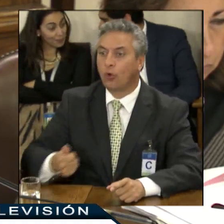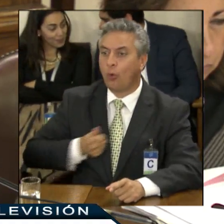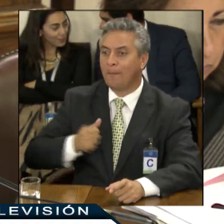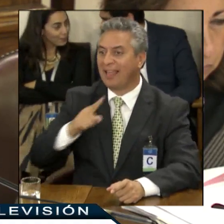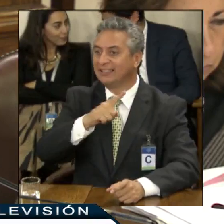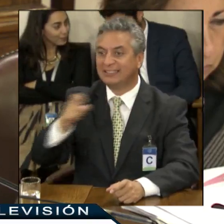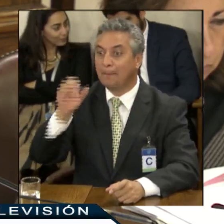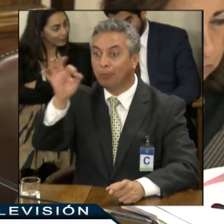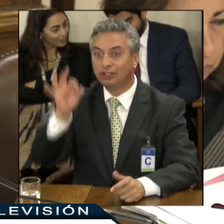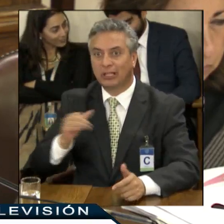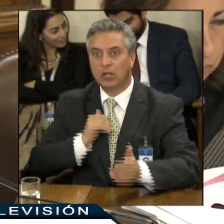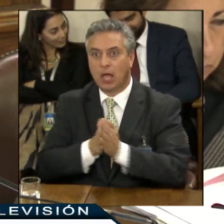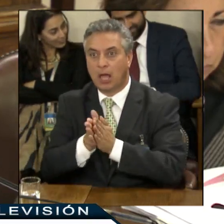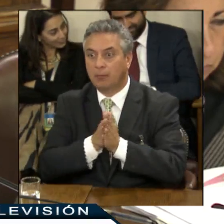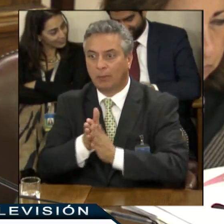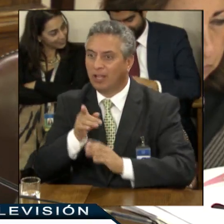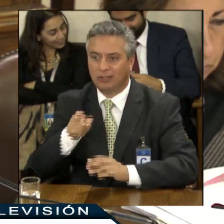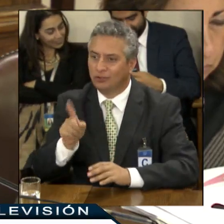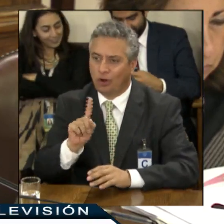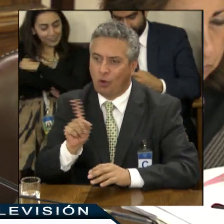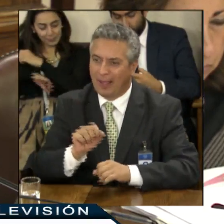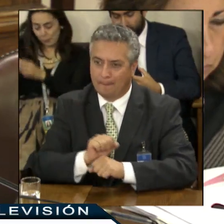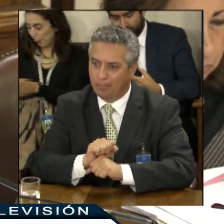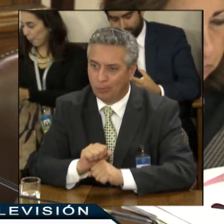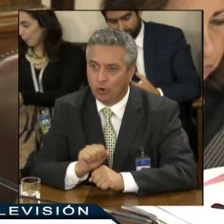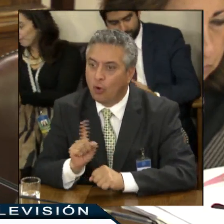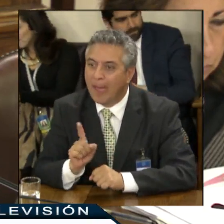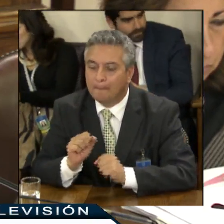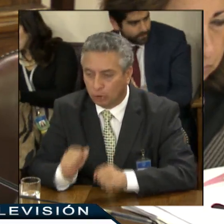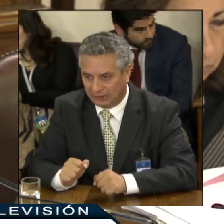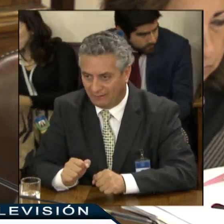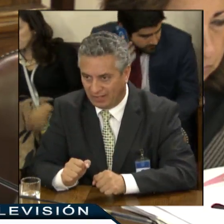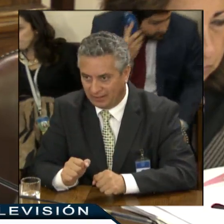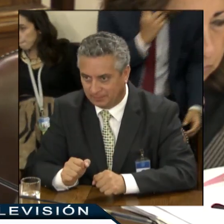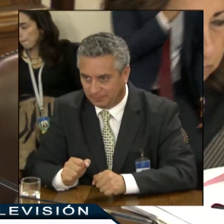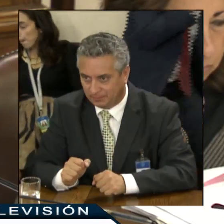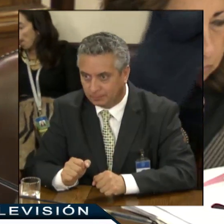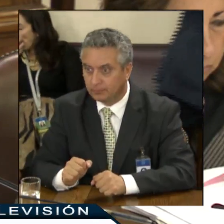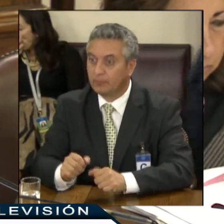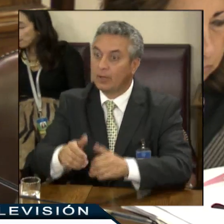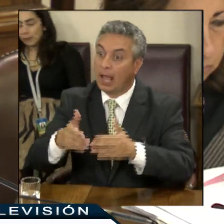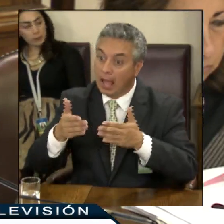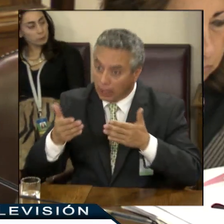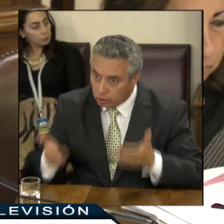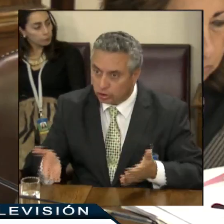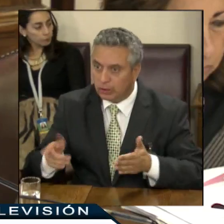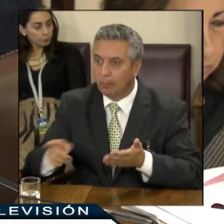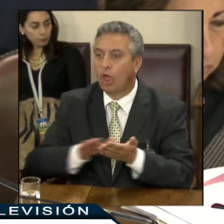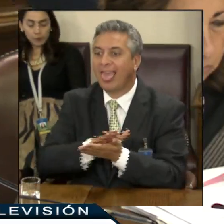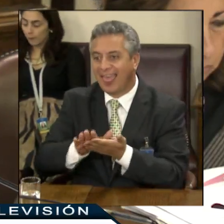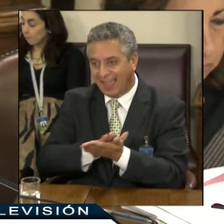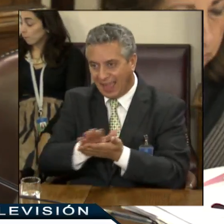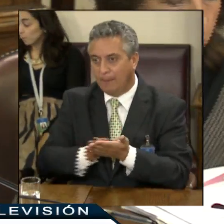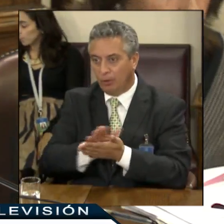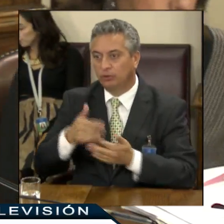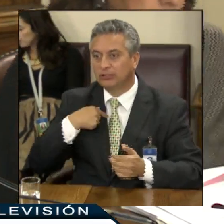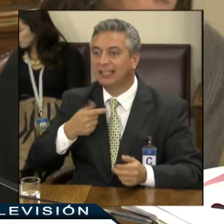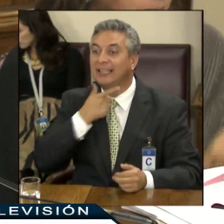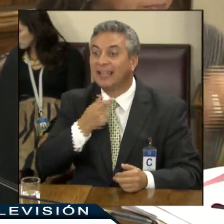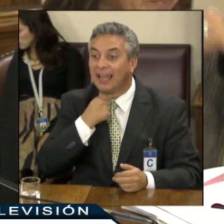100% de la expectativa porque eso no es posible ya eso no es posible Entonces por ejemplo si queremos que los